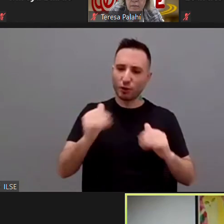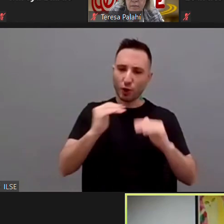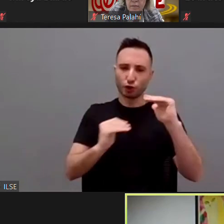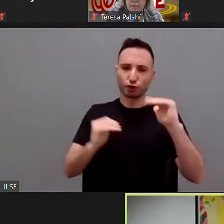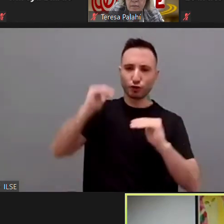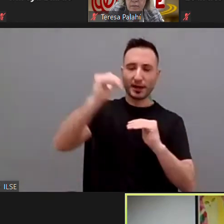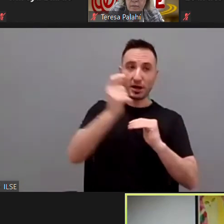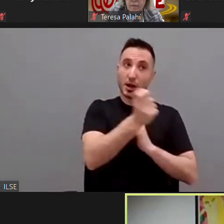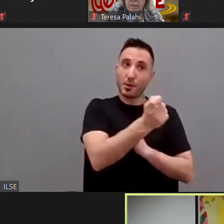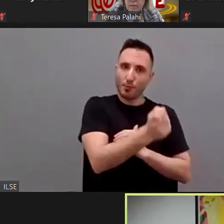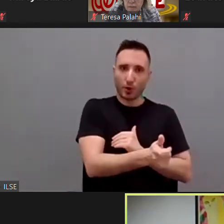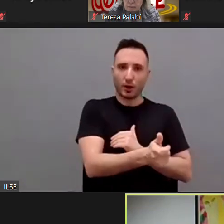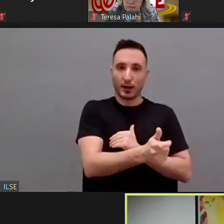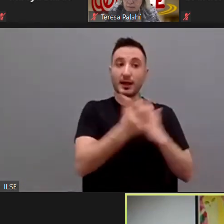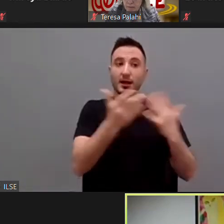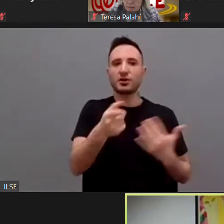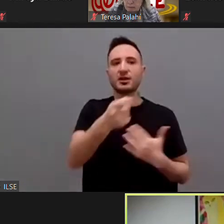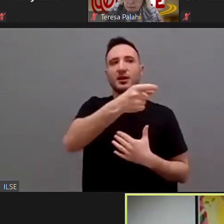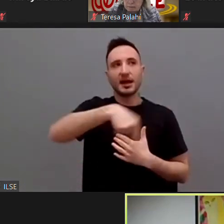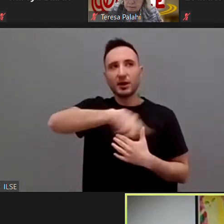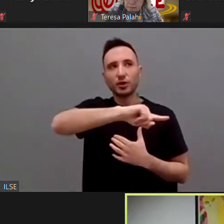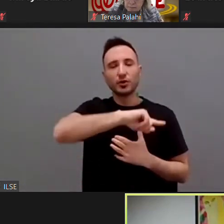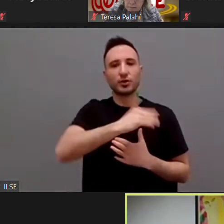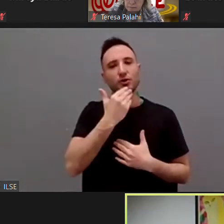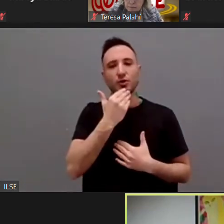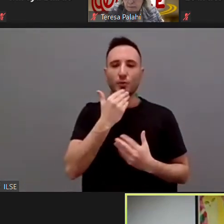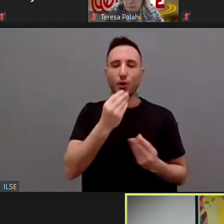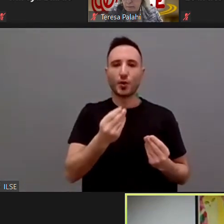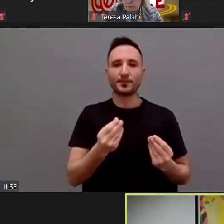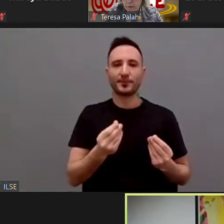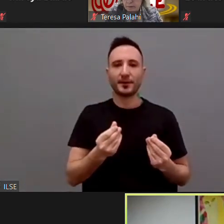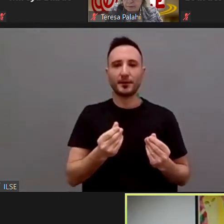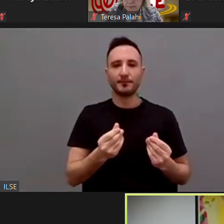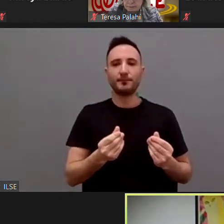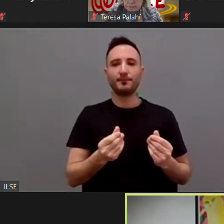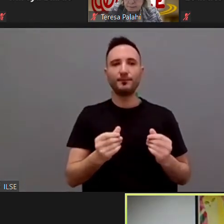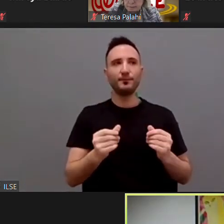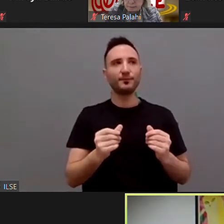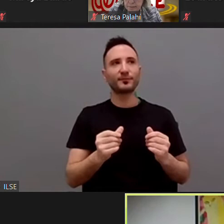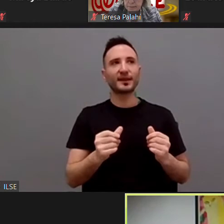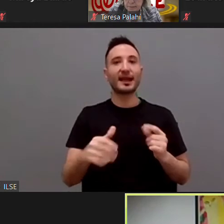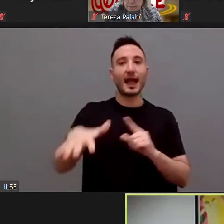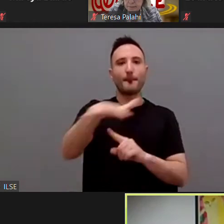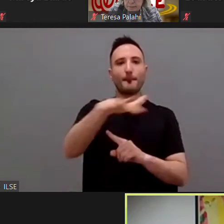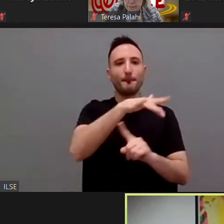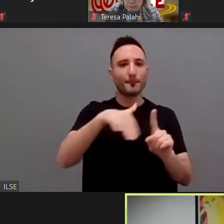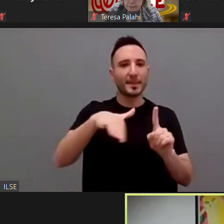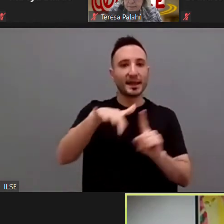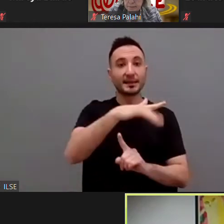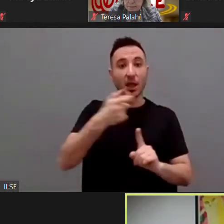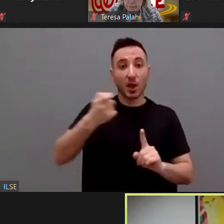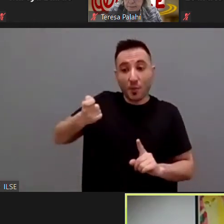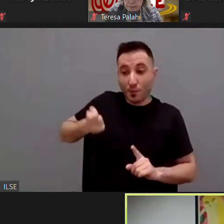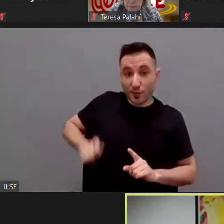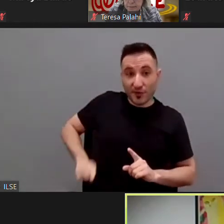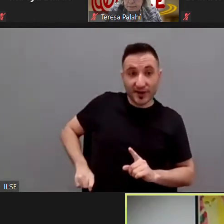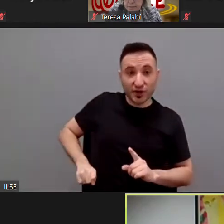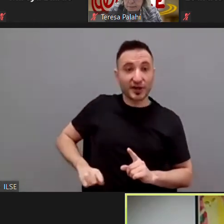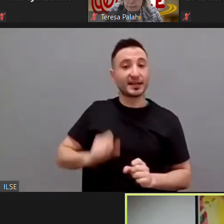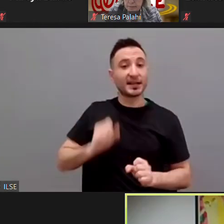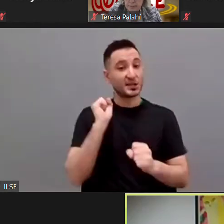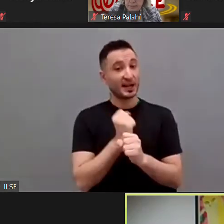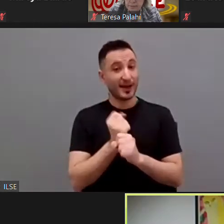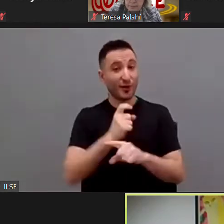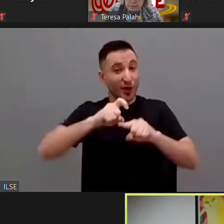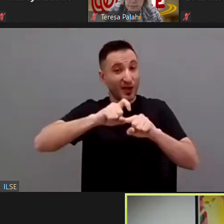tanto, están en un espectro de profesiones y de trabajos en los que